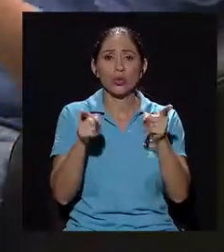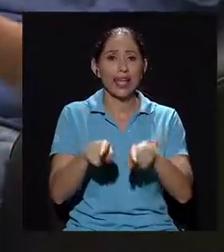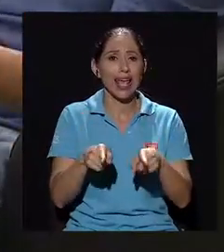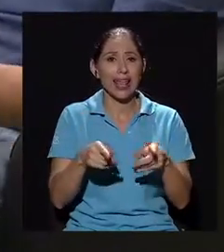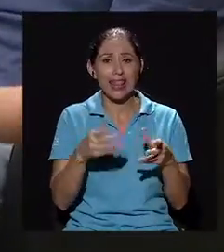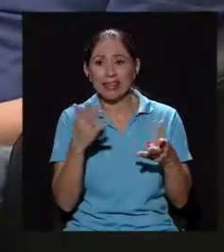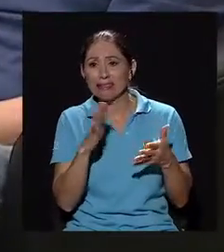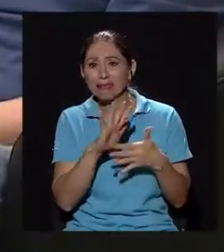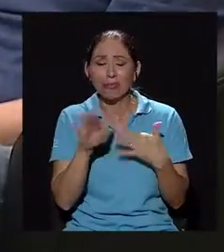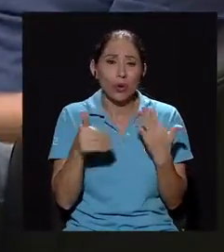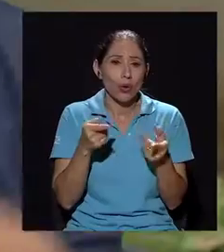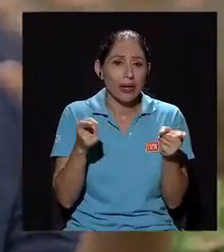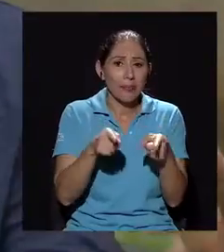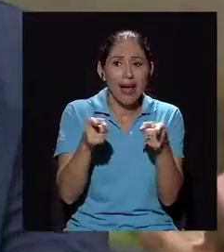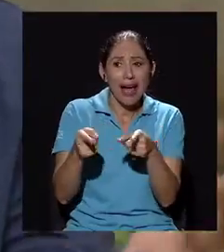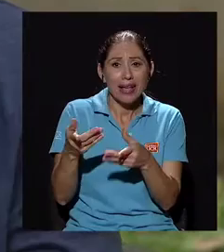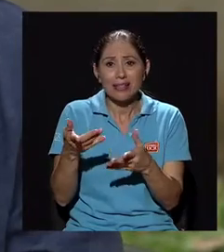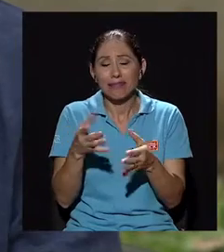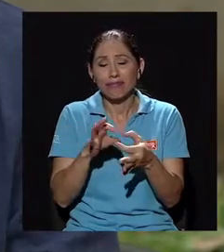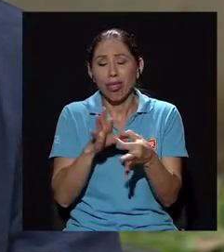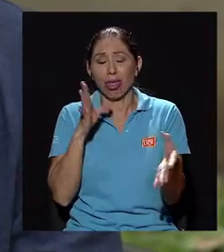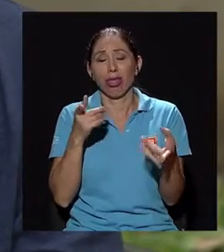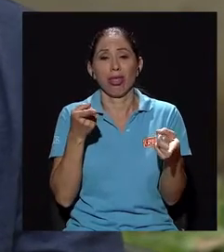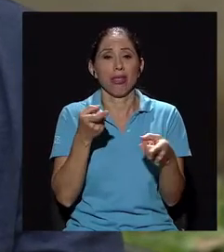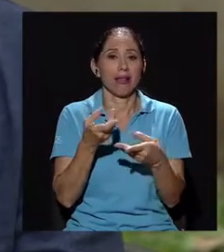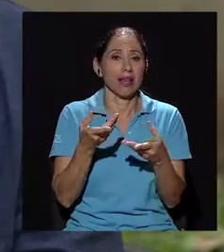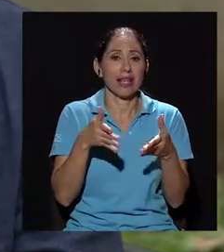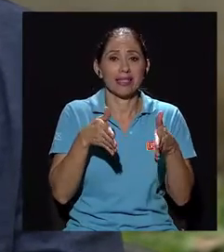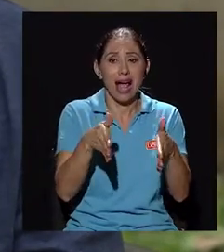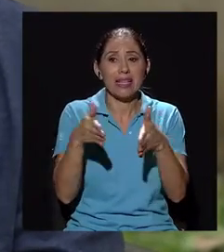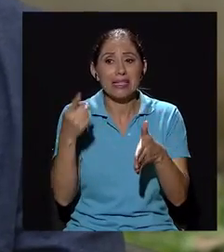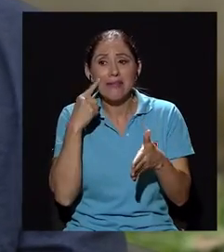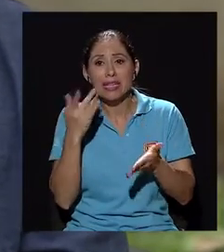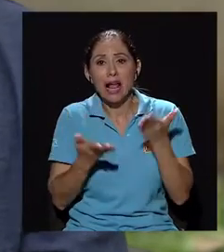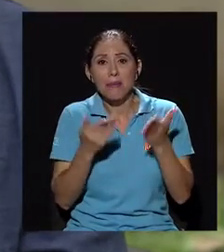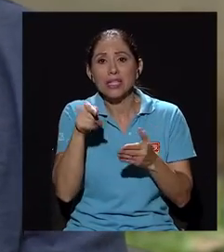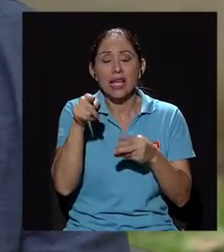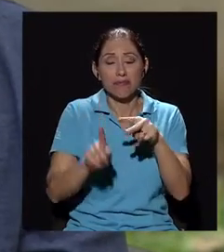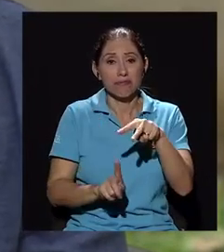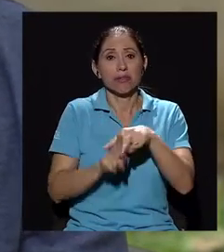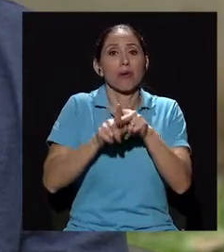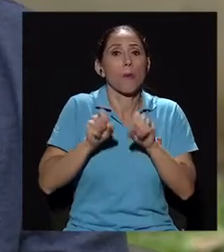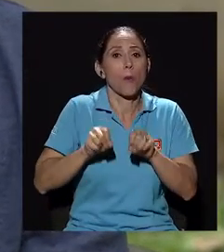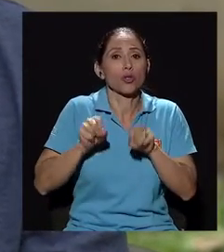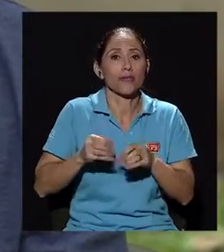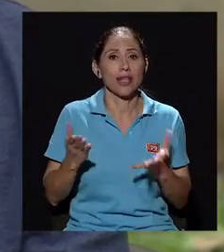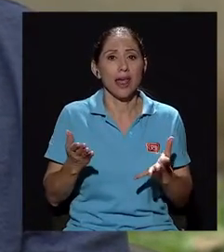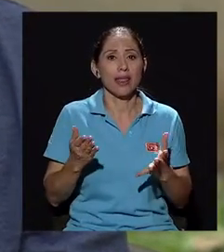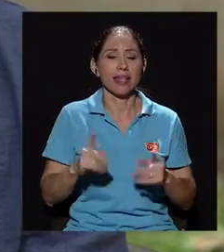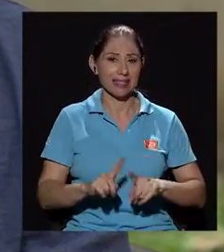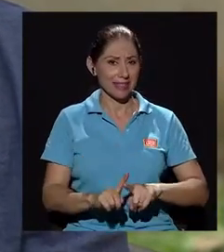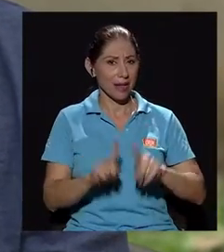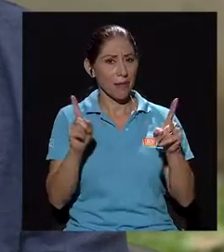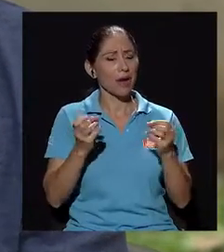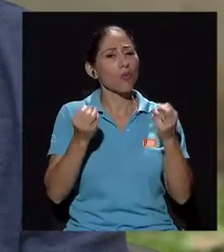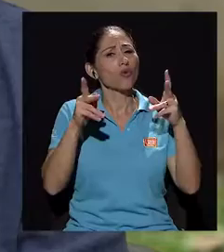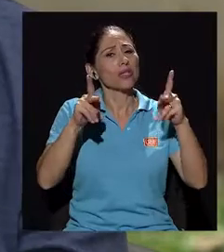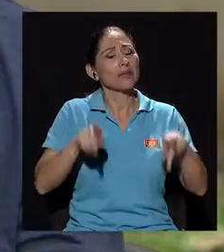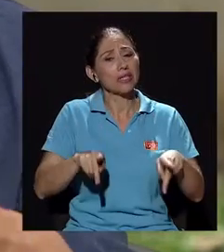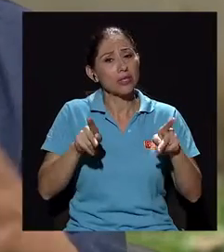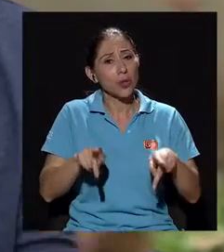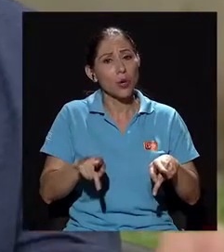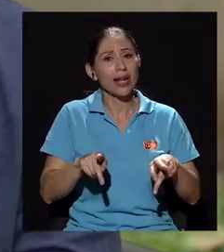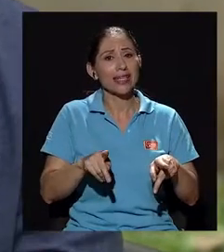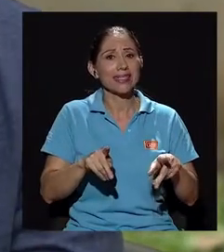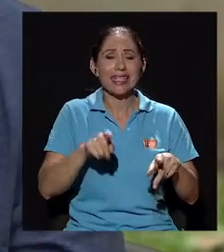ver si aparece la posibilidad por ahí, ¿verdad? Sin embargo, sí es un calvario, ¿verdad?, lo que muchas personas, o sea,